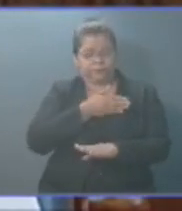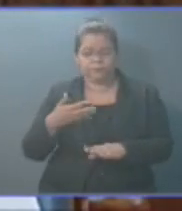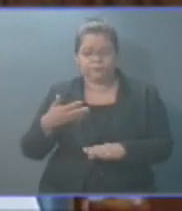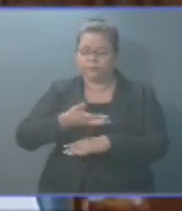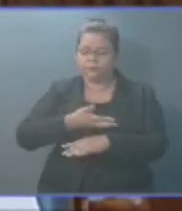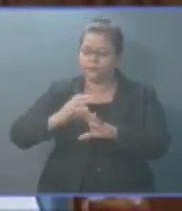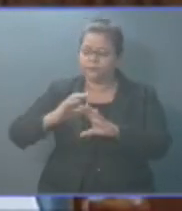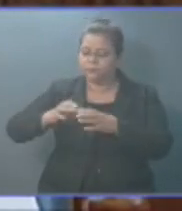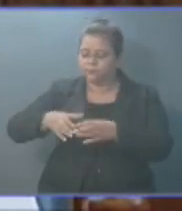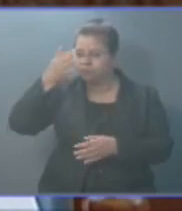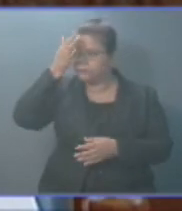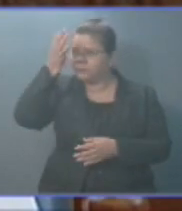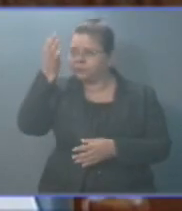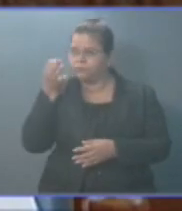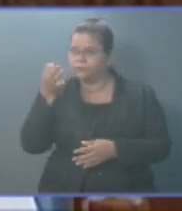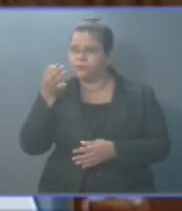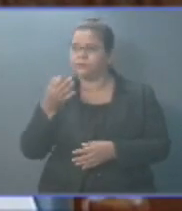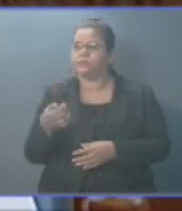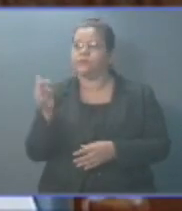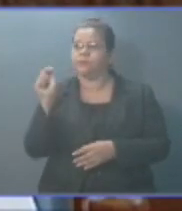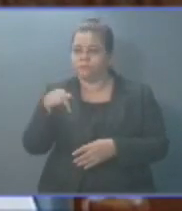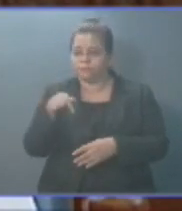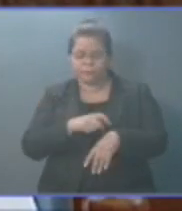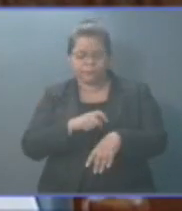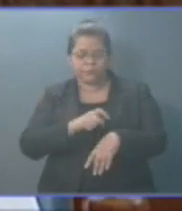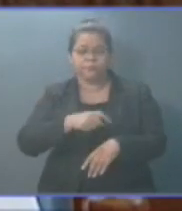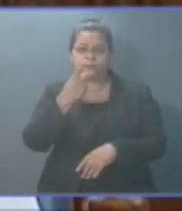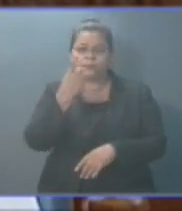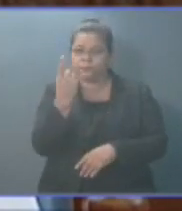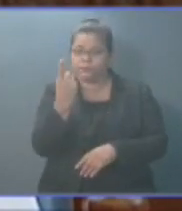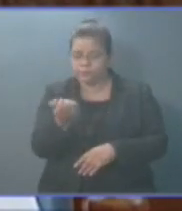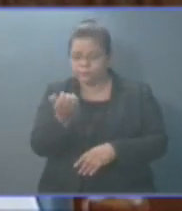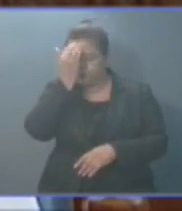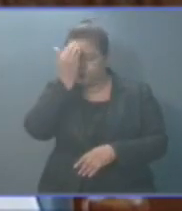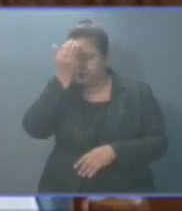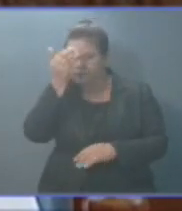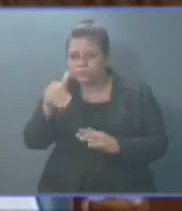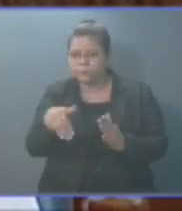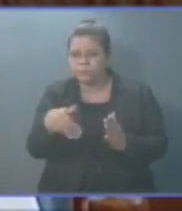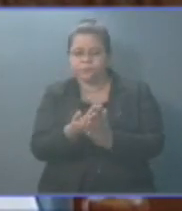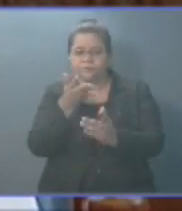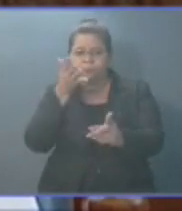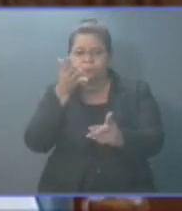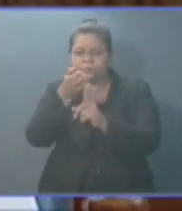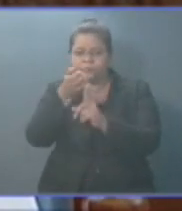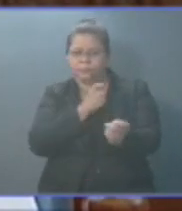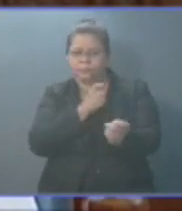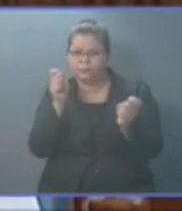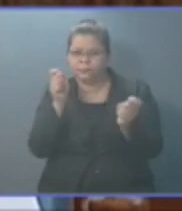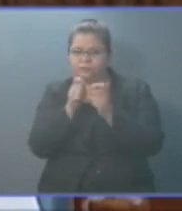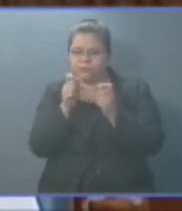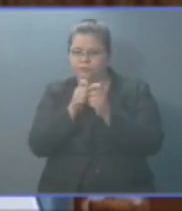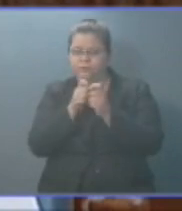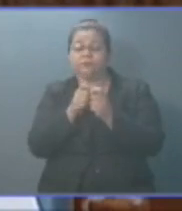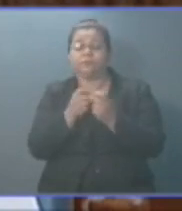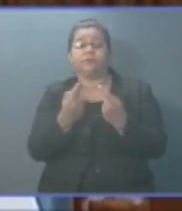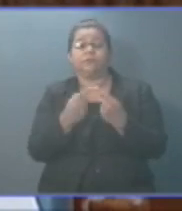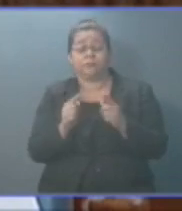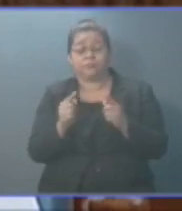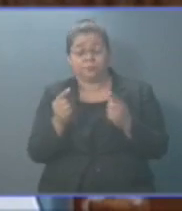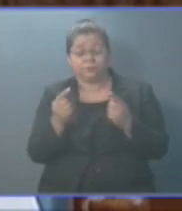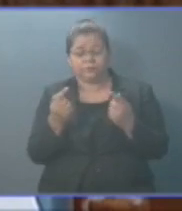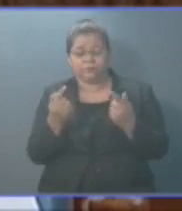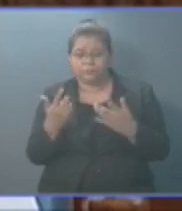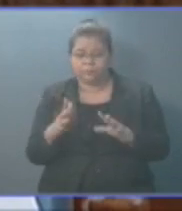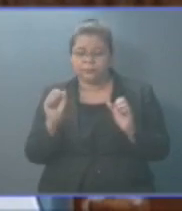comisión considera que aún está pendiente de conocer el destino de los específicos y se deberá